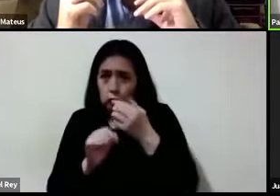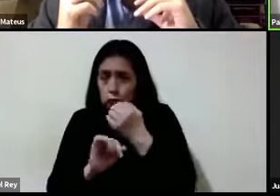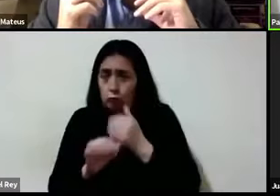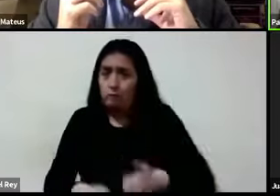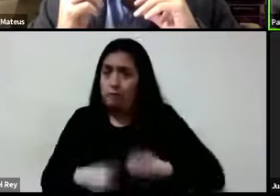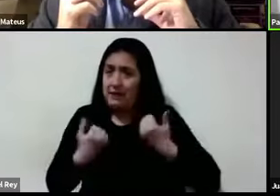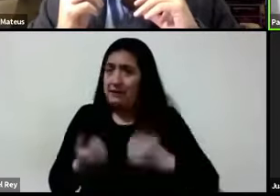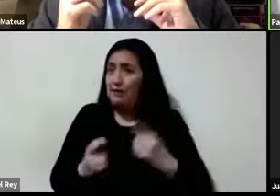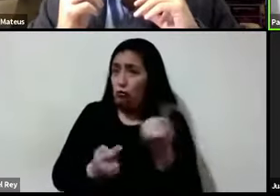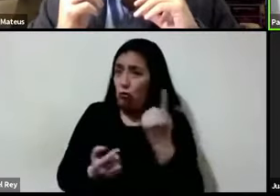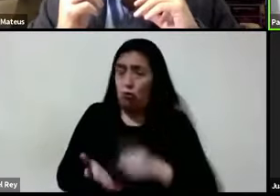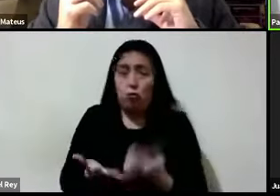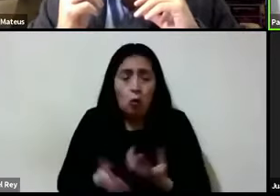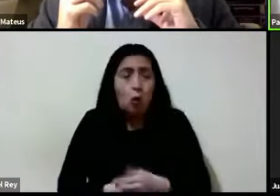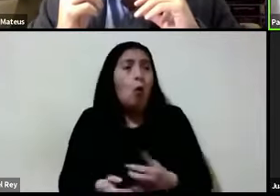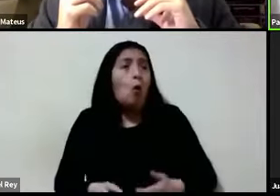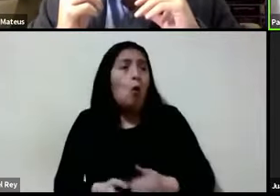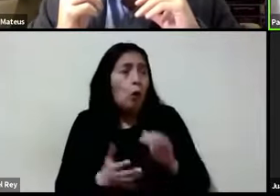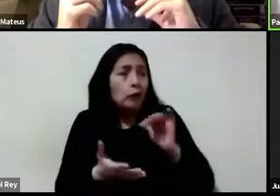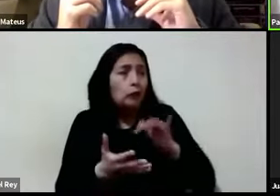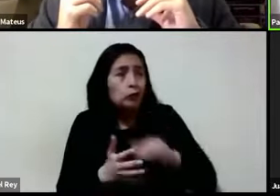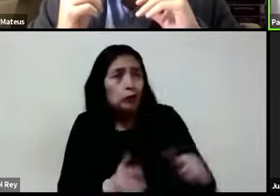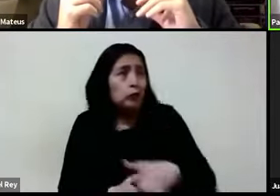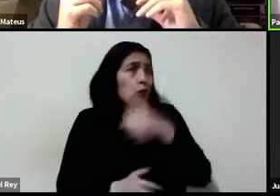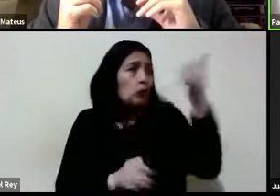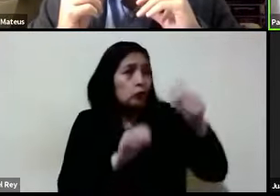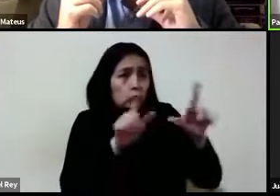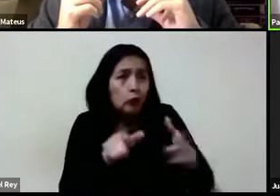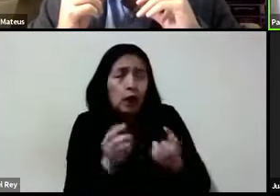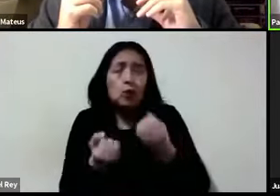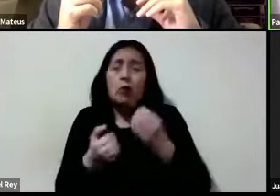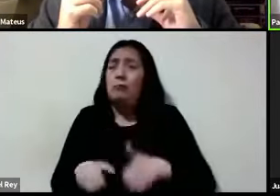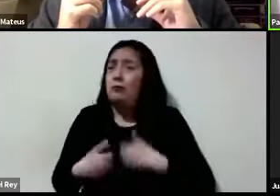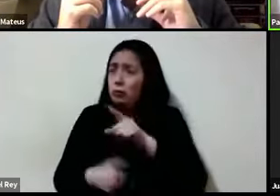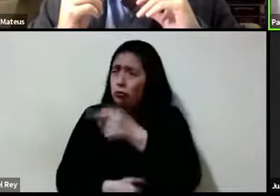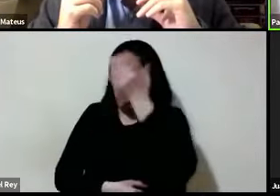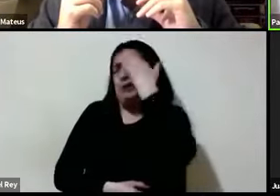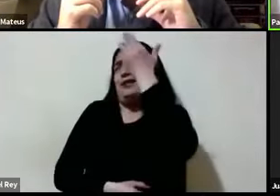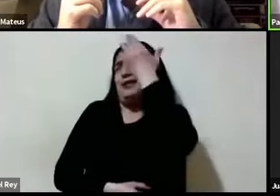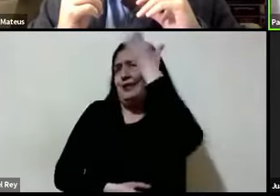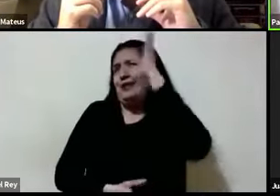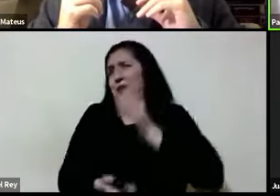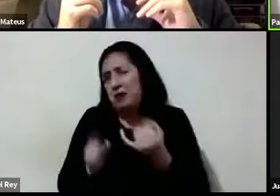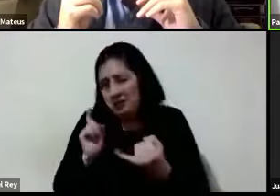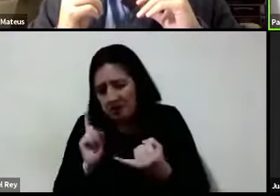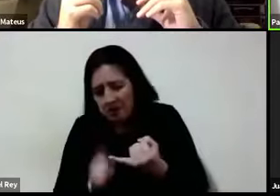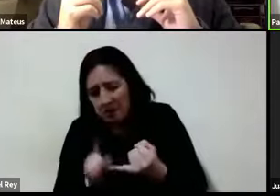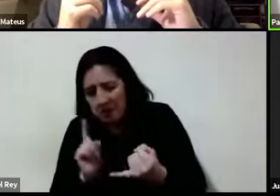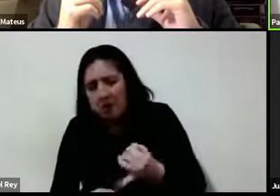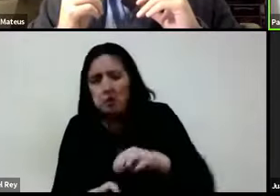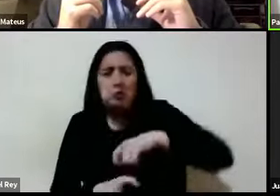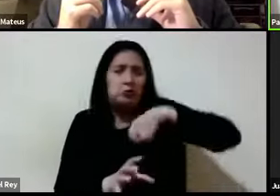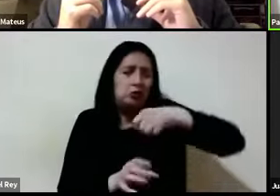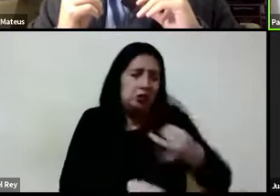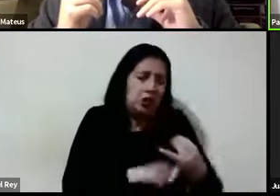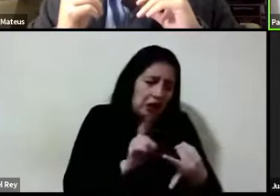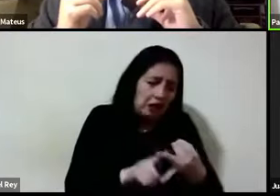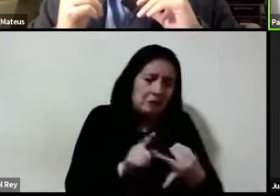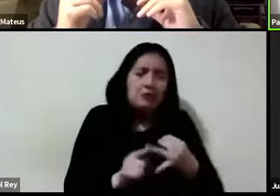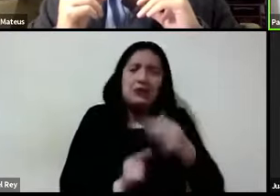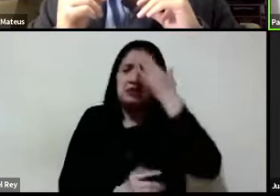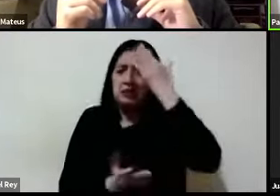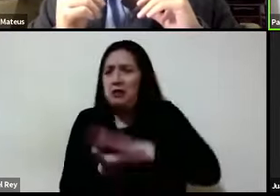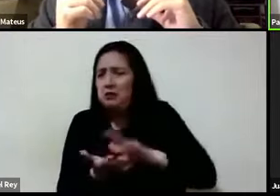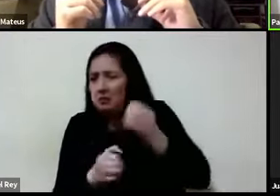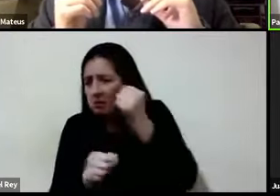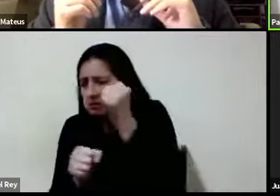te vayas a estudiar a otro lugar y que vivas solo, tú vas a saber hacer todas las cosas, vas a saber cocinarte, vas a saber limpiar,